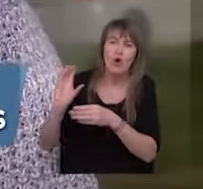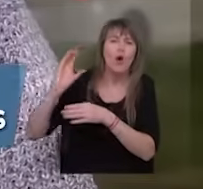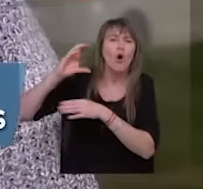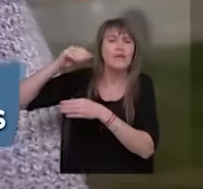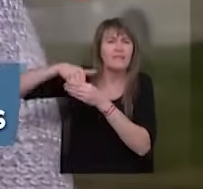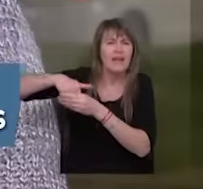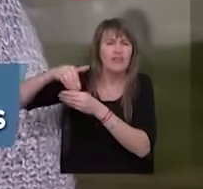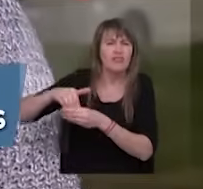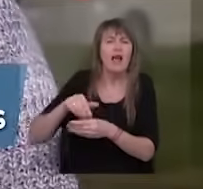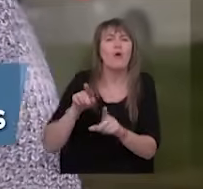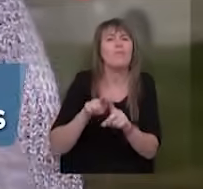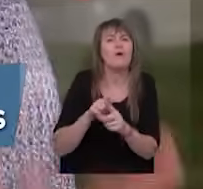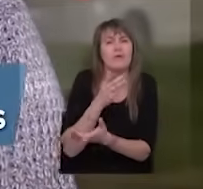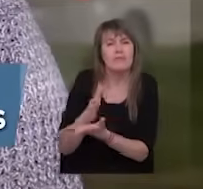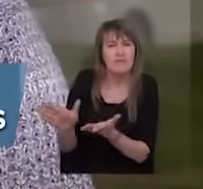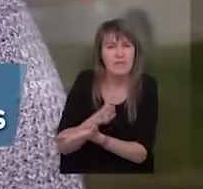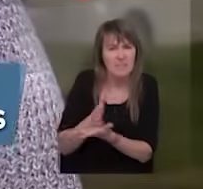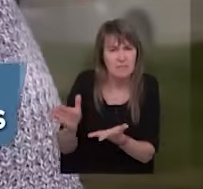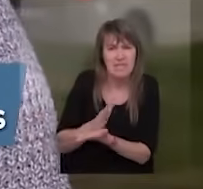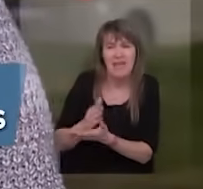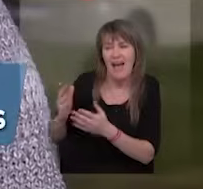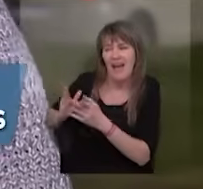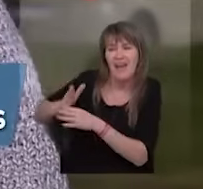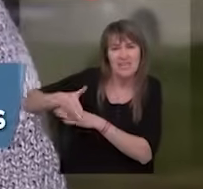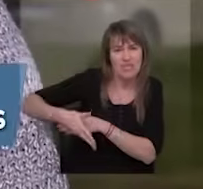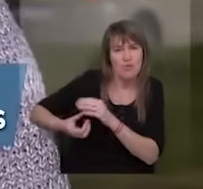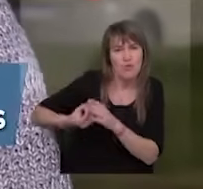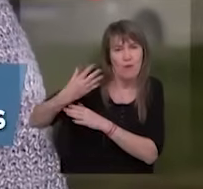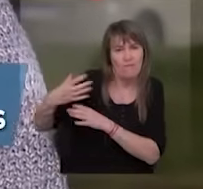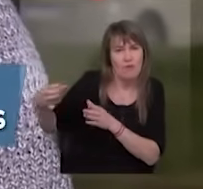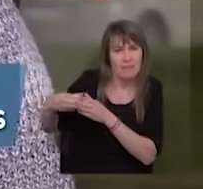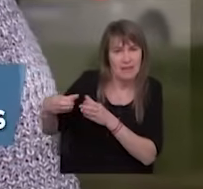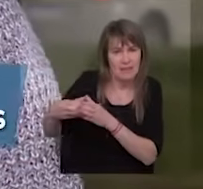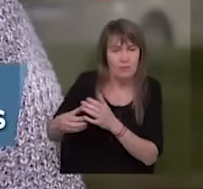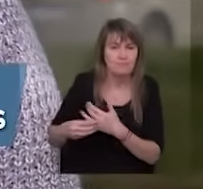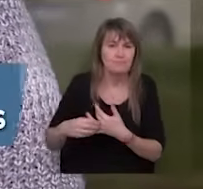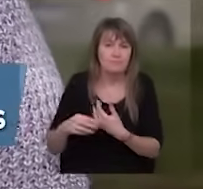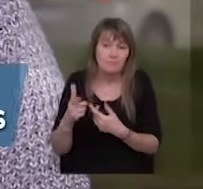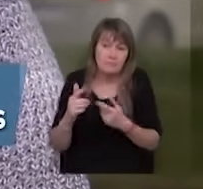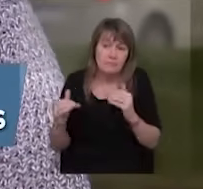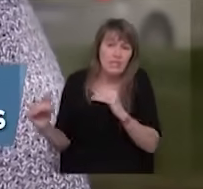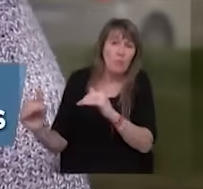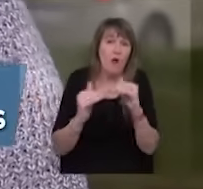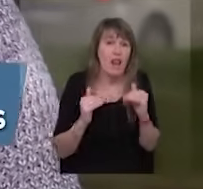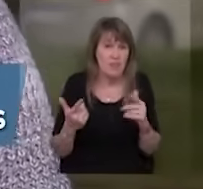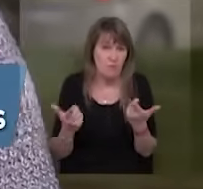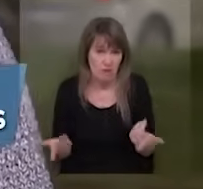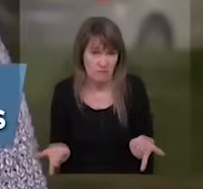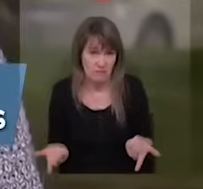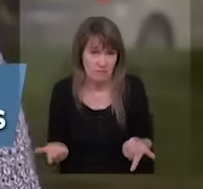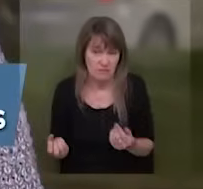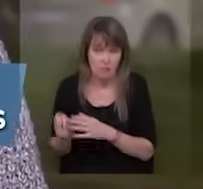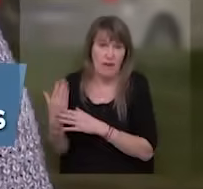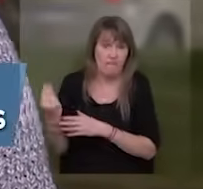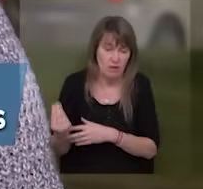discriminación no solamente en la distribución sino también el acceso y por lo tanto creo que Además creo que viola el principio de igualdad Pero qué pasó ahí con la en la negociación con